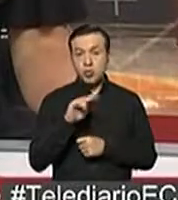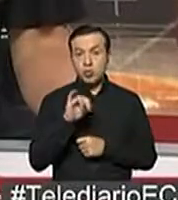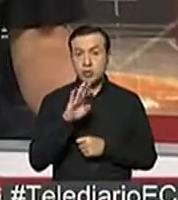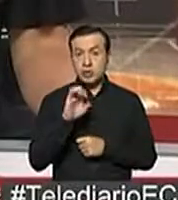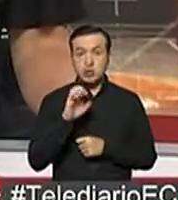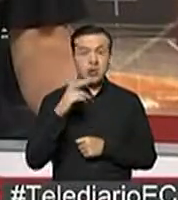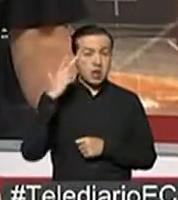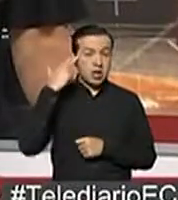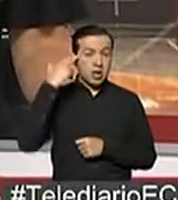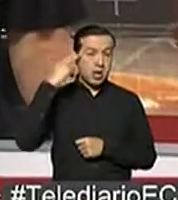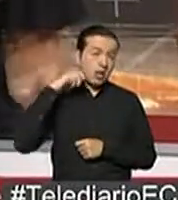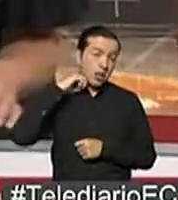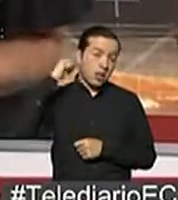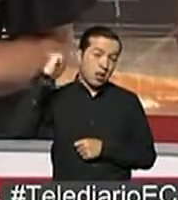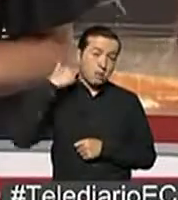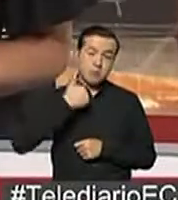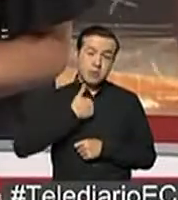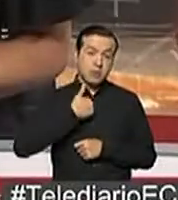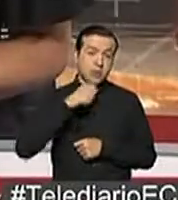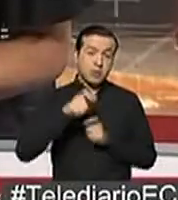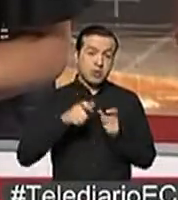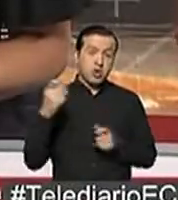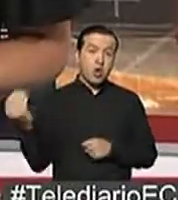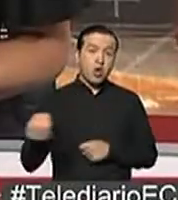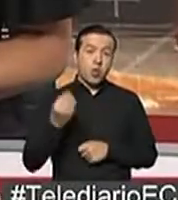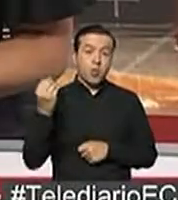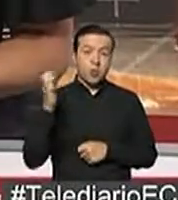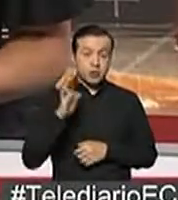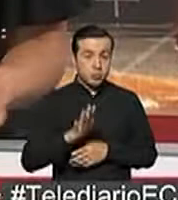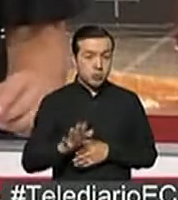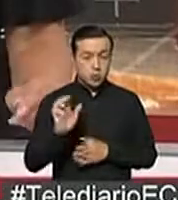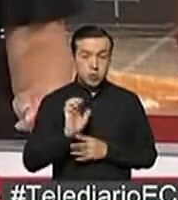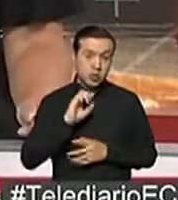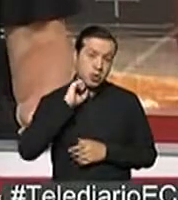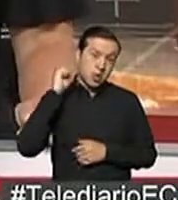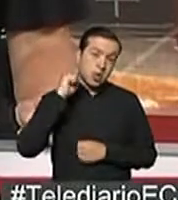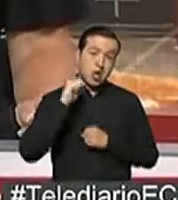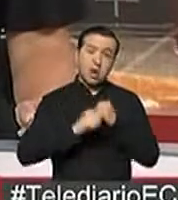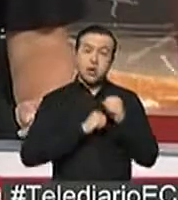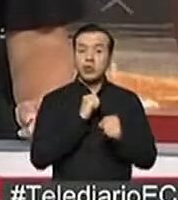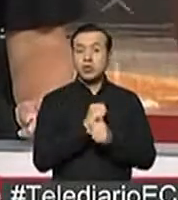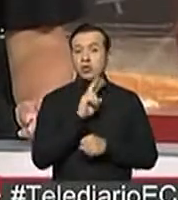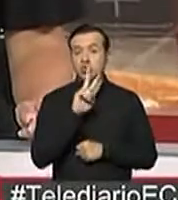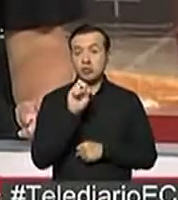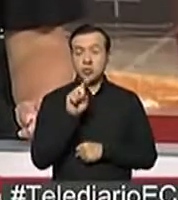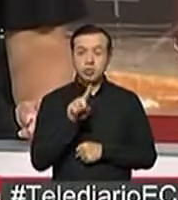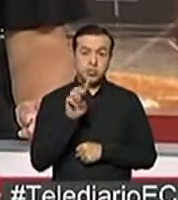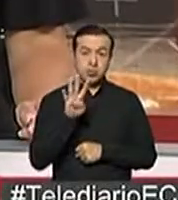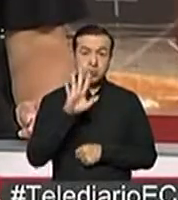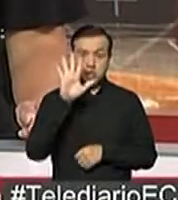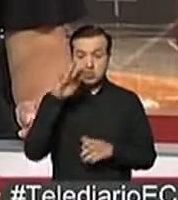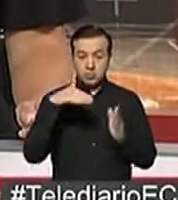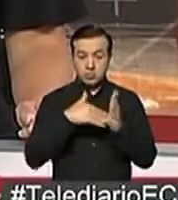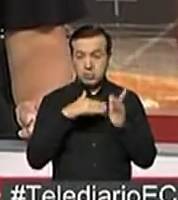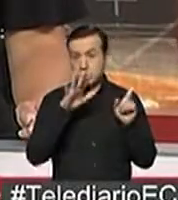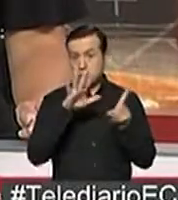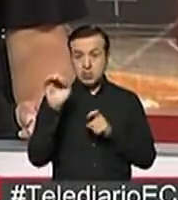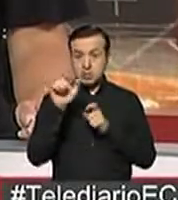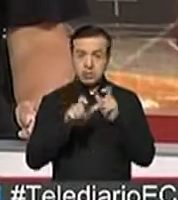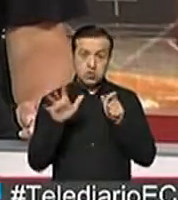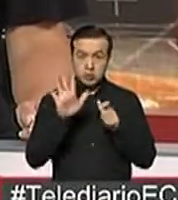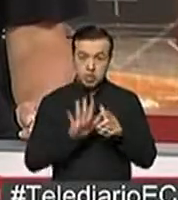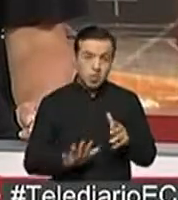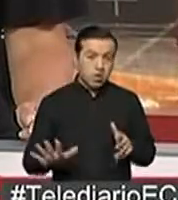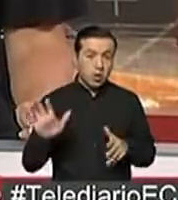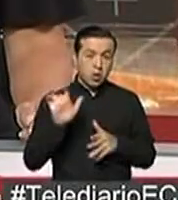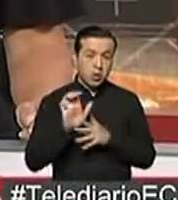suicidio es la primera causa de muerte en adolescentes en el Ecuador. Desde el año 2014, 5.600 personas se quitaron la vida en el país.